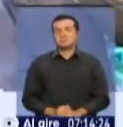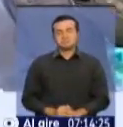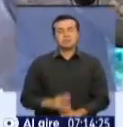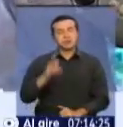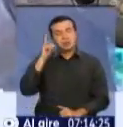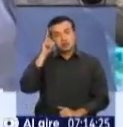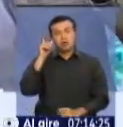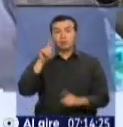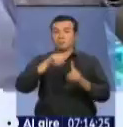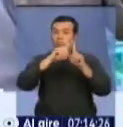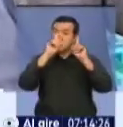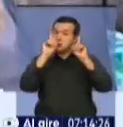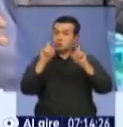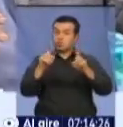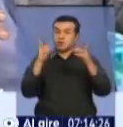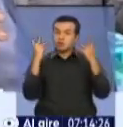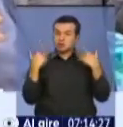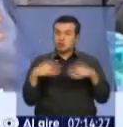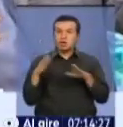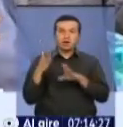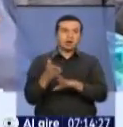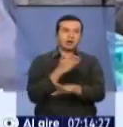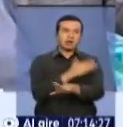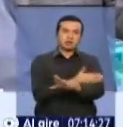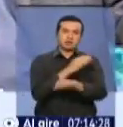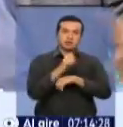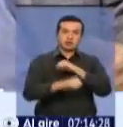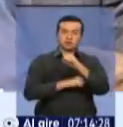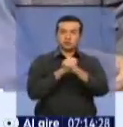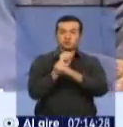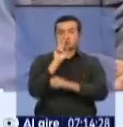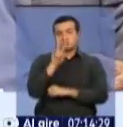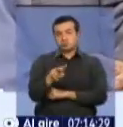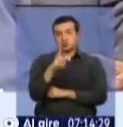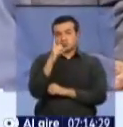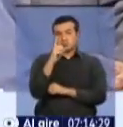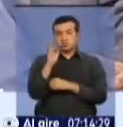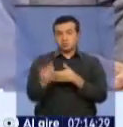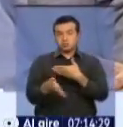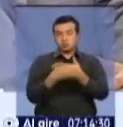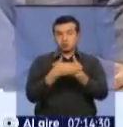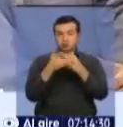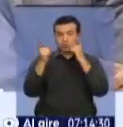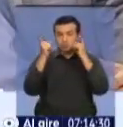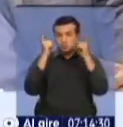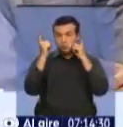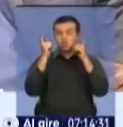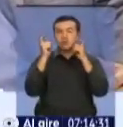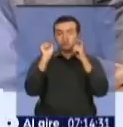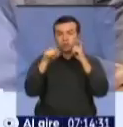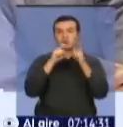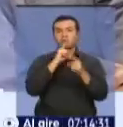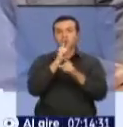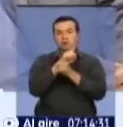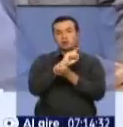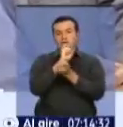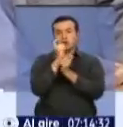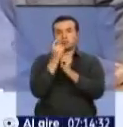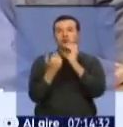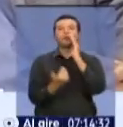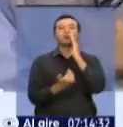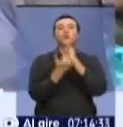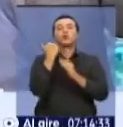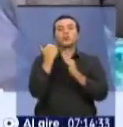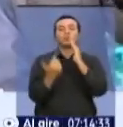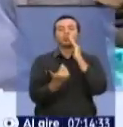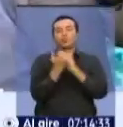que la pregunta debe ir, como ya hay el precedente del 2011, con un anexo que regule la transitoriedad de un régimen